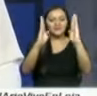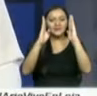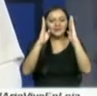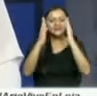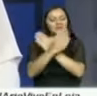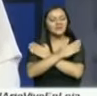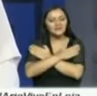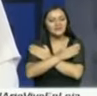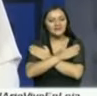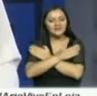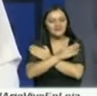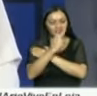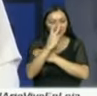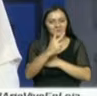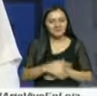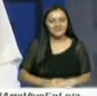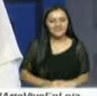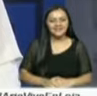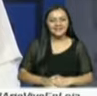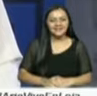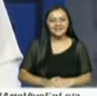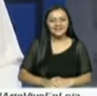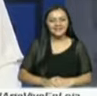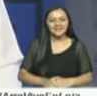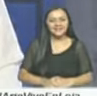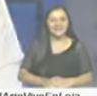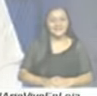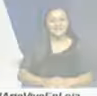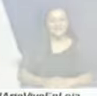Un abrazo y hasta pronto.